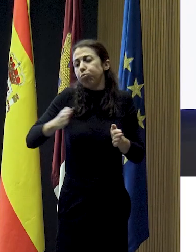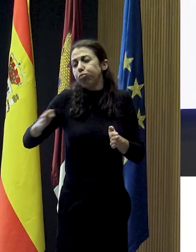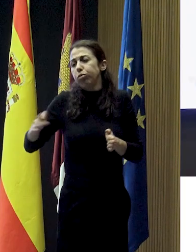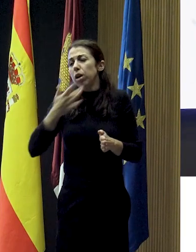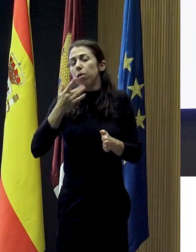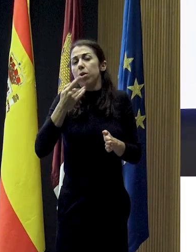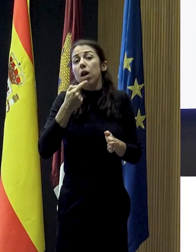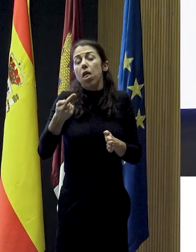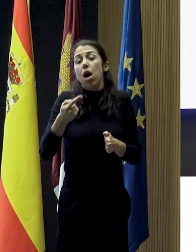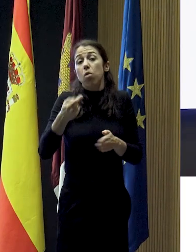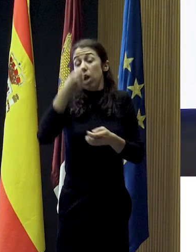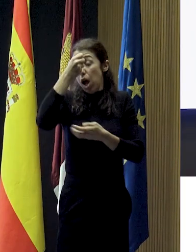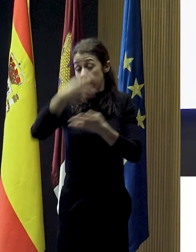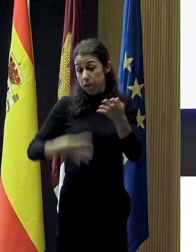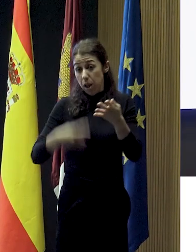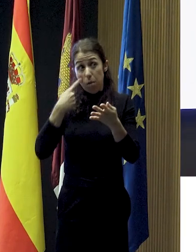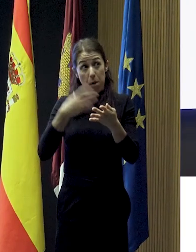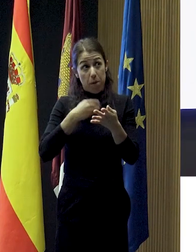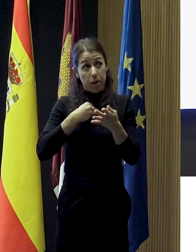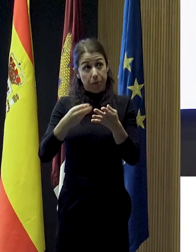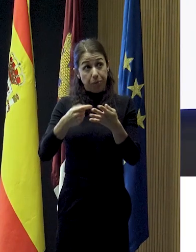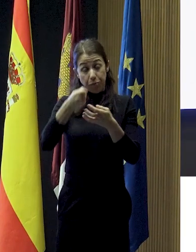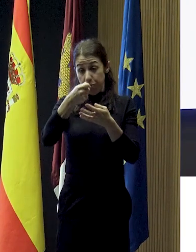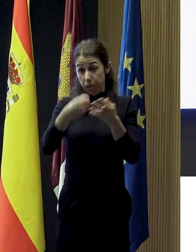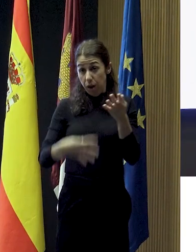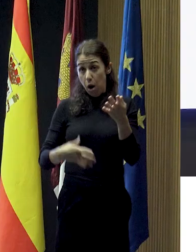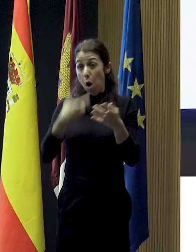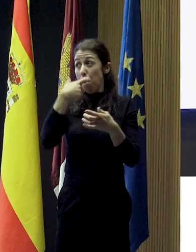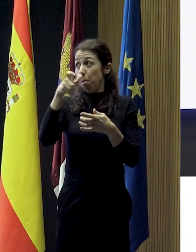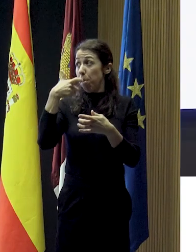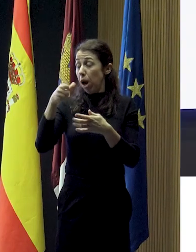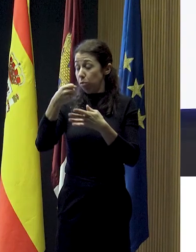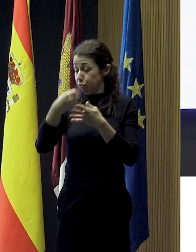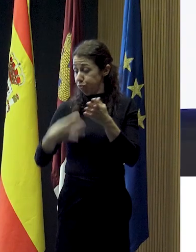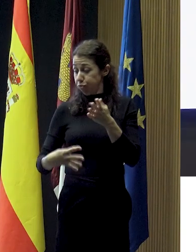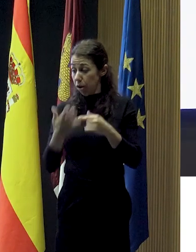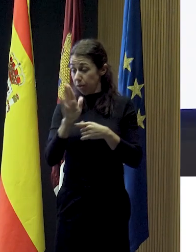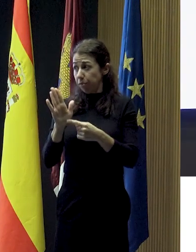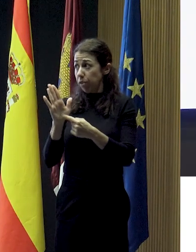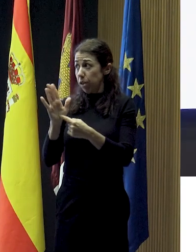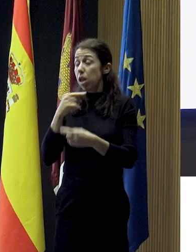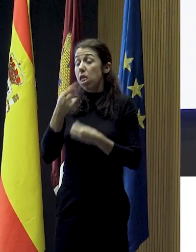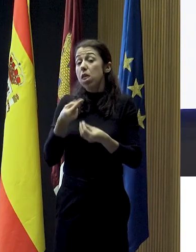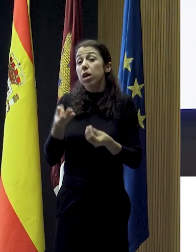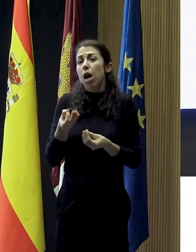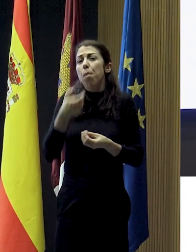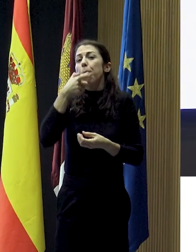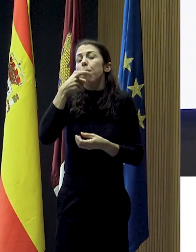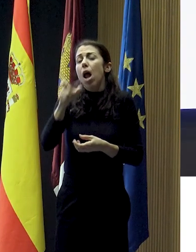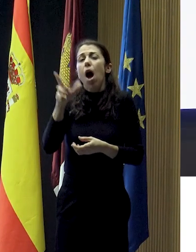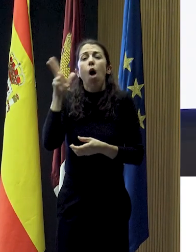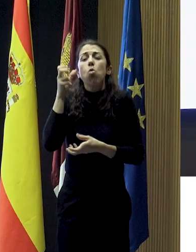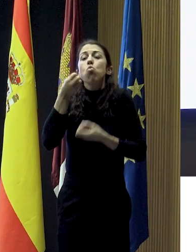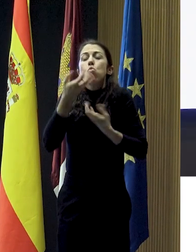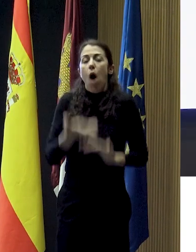le vamos a dar una lista, ¿veis ahí el papel? Con un montón de palabras escritas. Y tiene que decir qué palabra ha